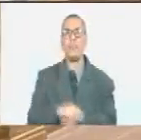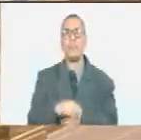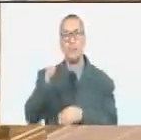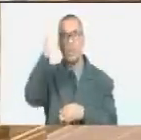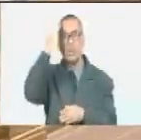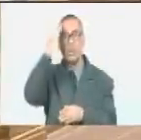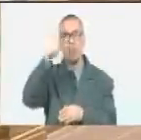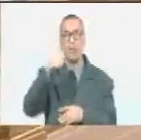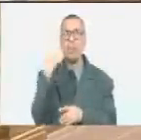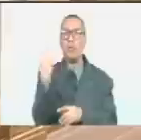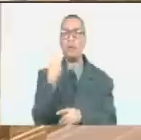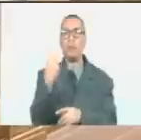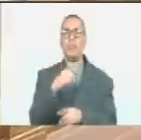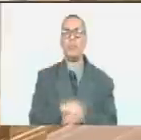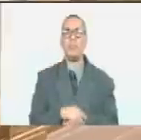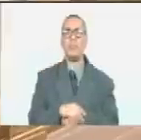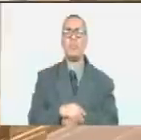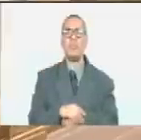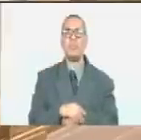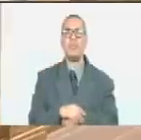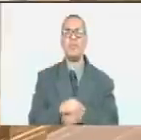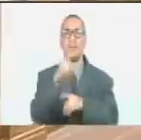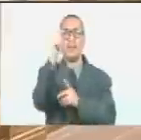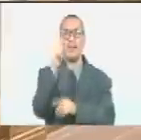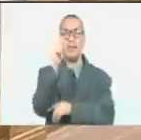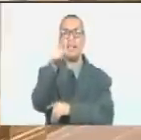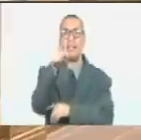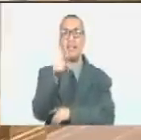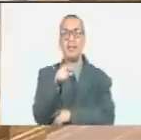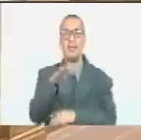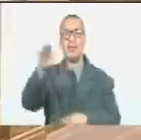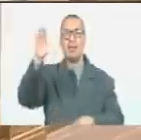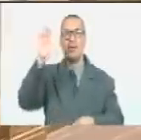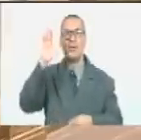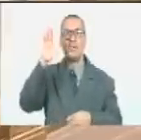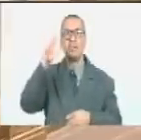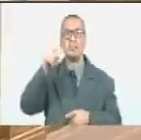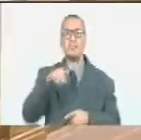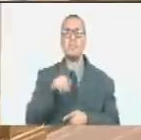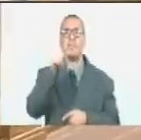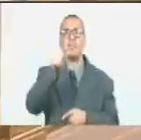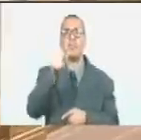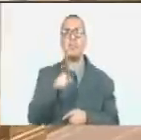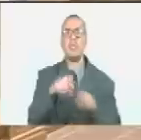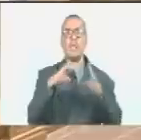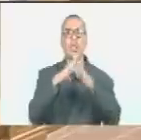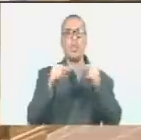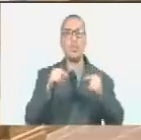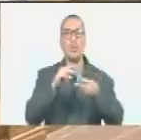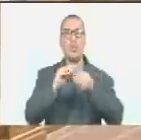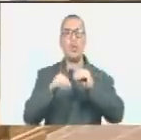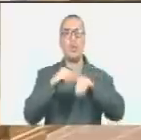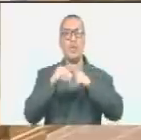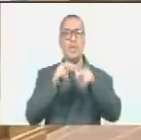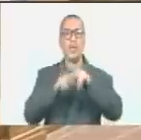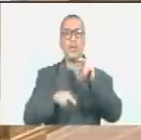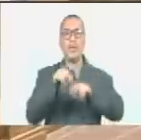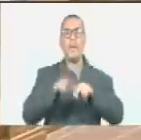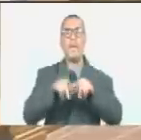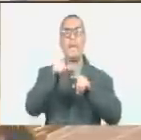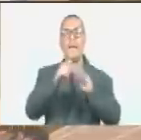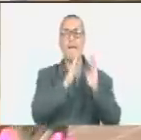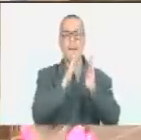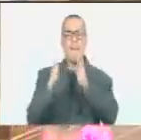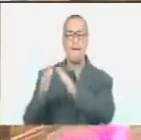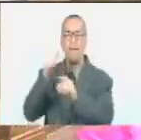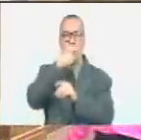sabemos además no solamente de su condición de diputado, sino de su compromiso con todas las estrategias de construcción, autoconstrucción y